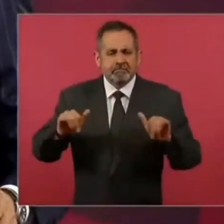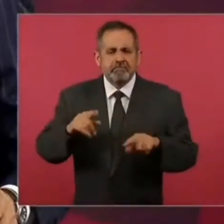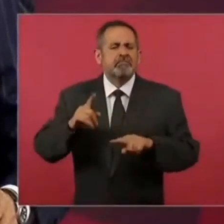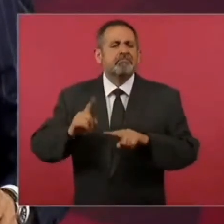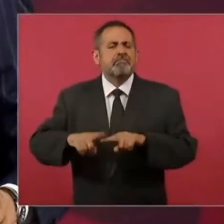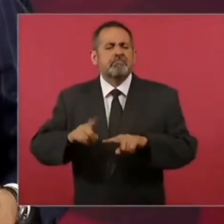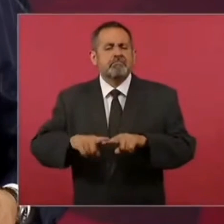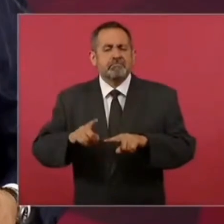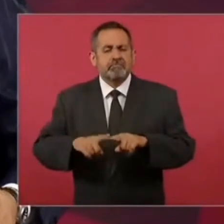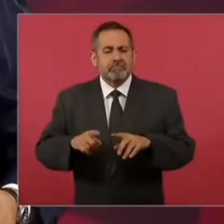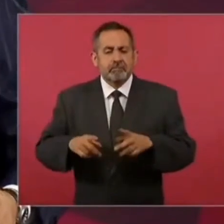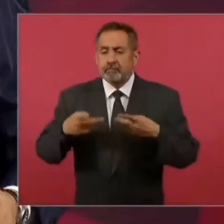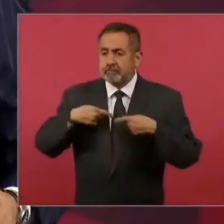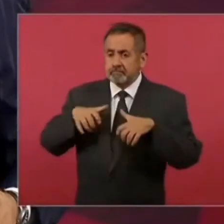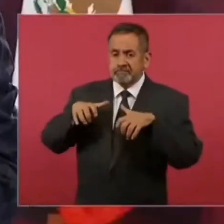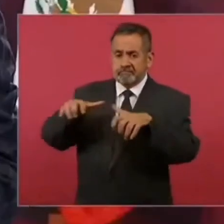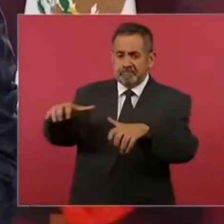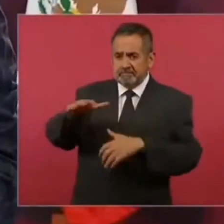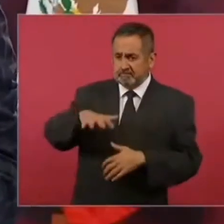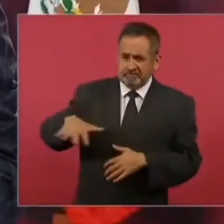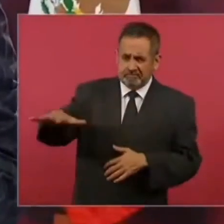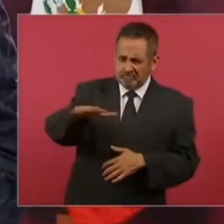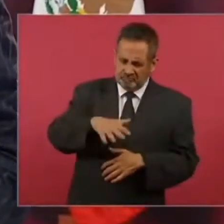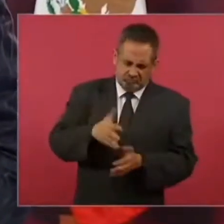¿Quién no traiciona? El pueblo.